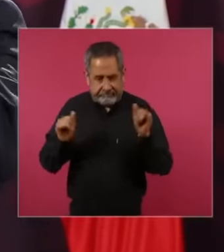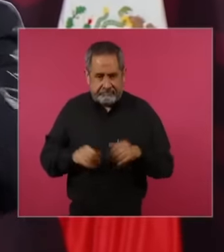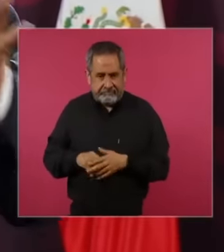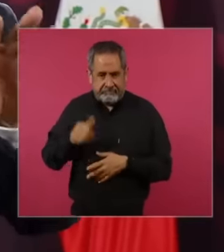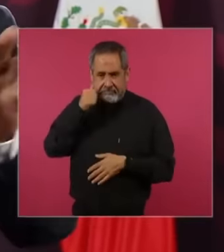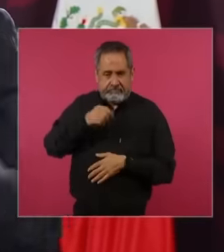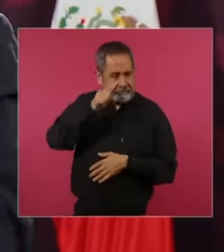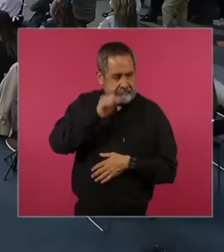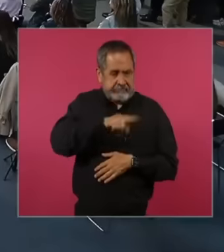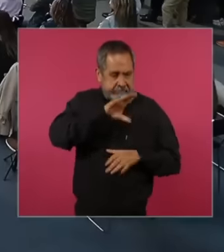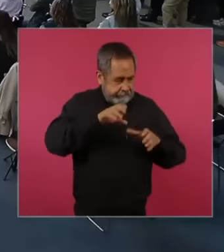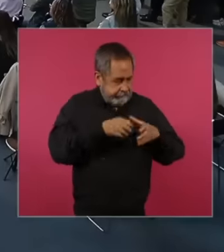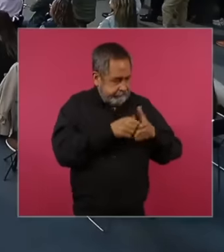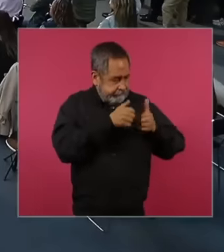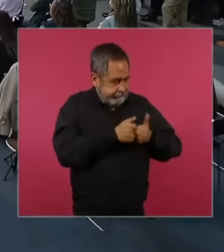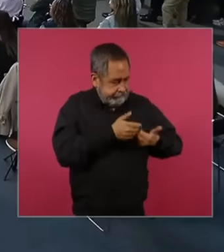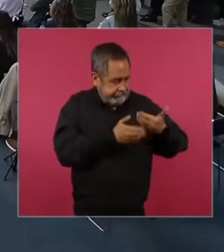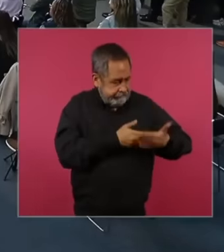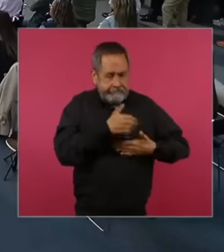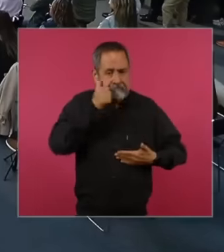siempre el conservadurismo.